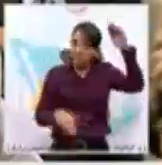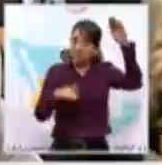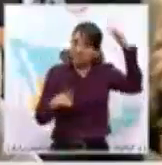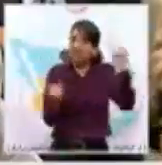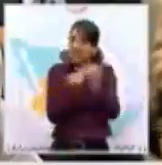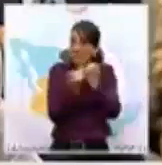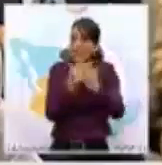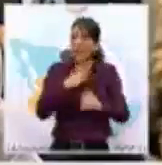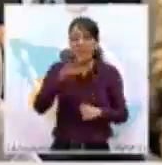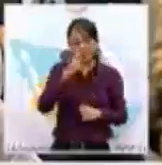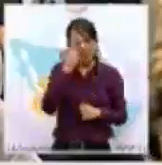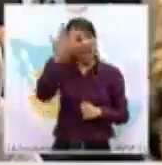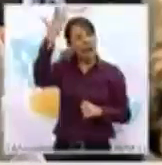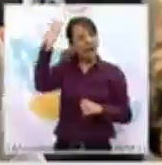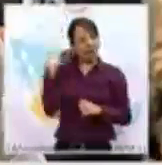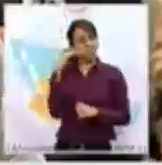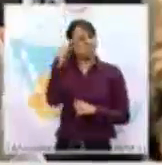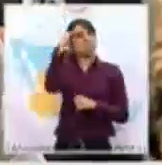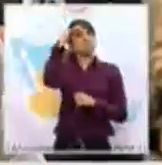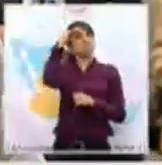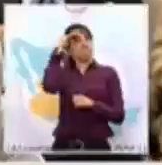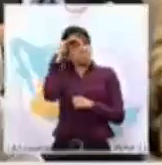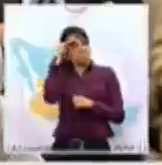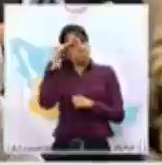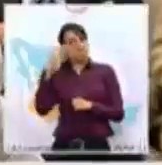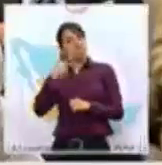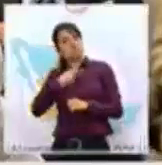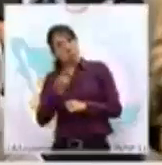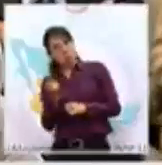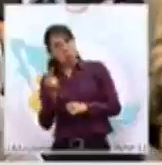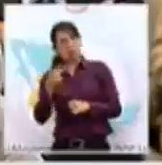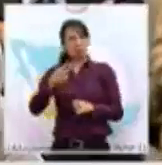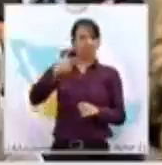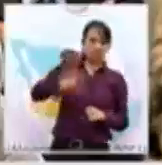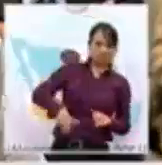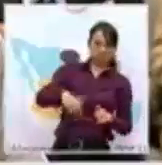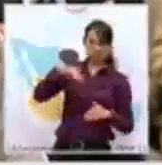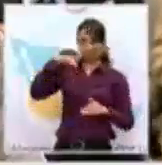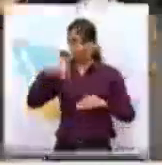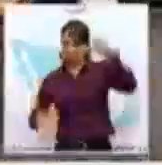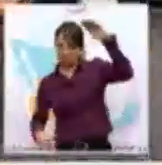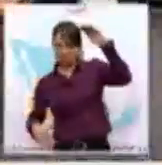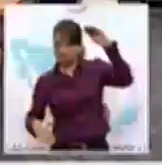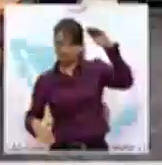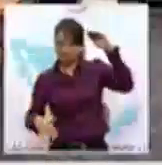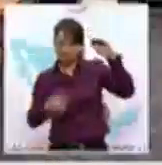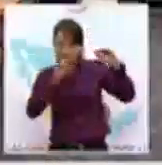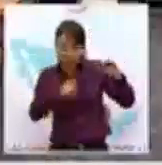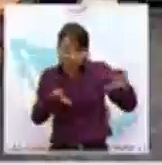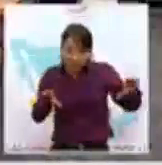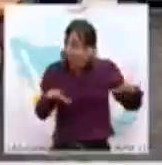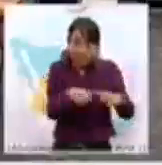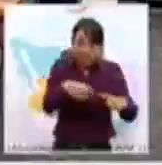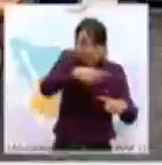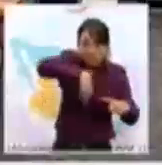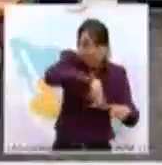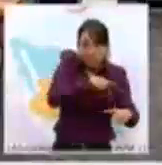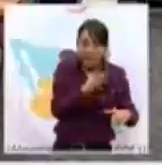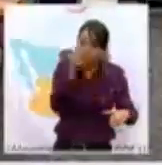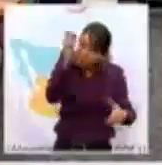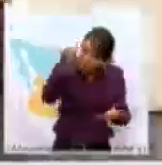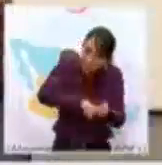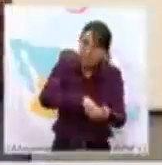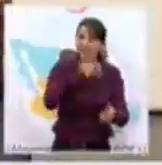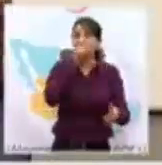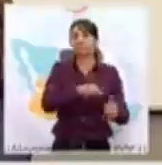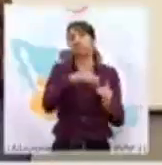que nosotros teníamos, pero los datos así lo están demostrando. Entonces, hay acciones